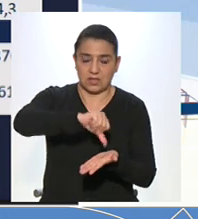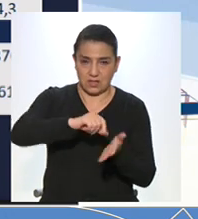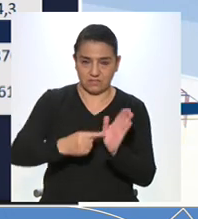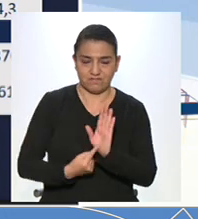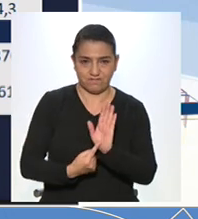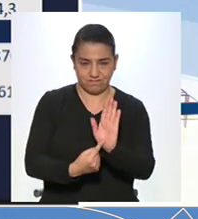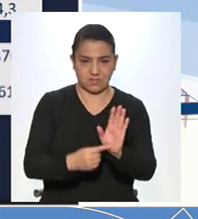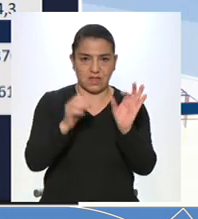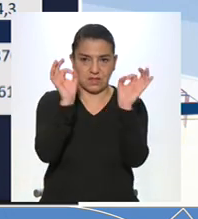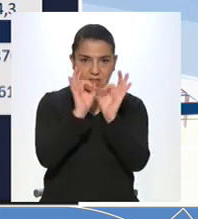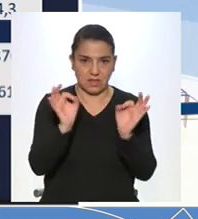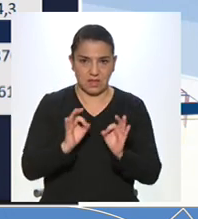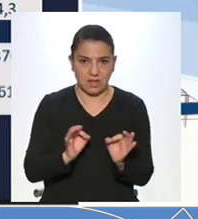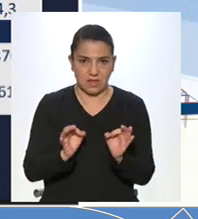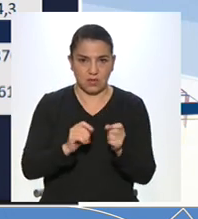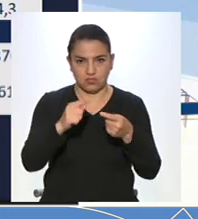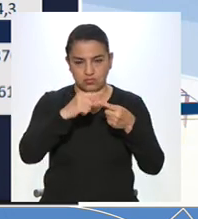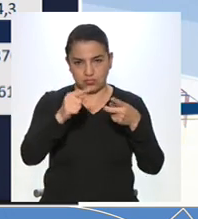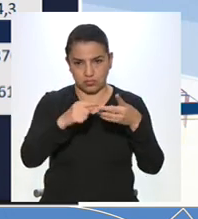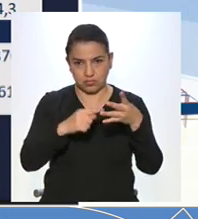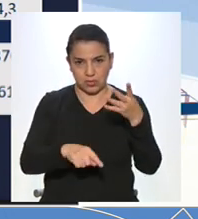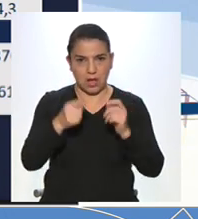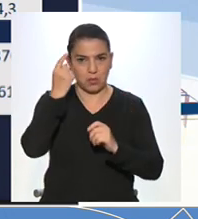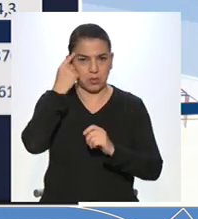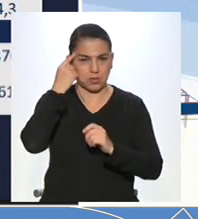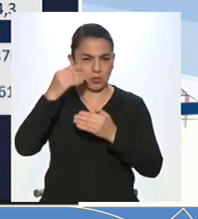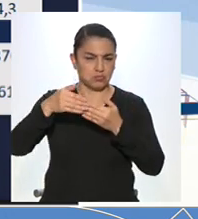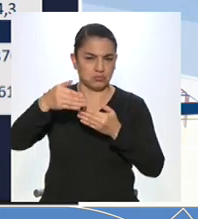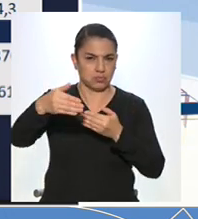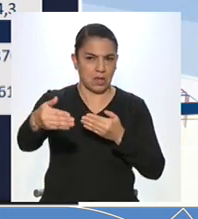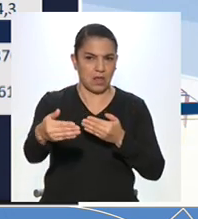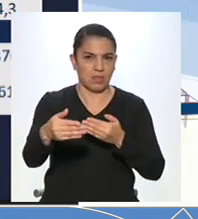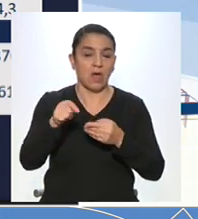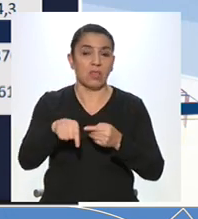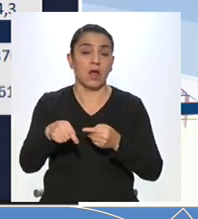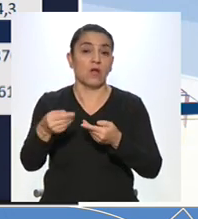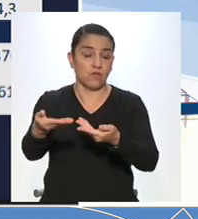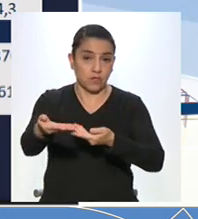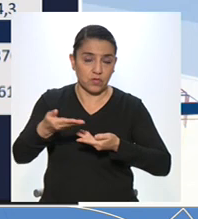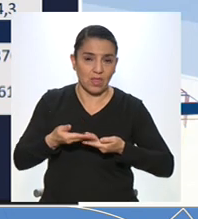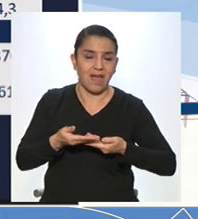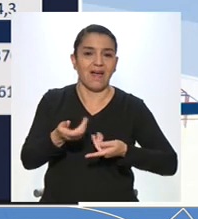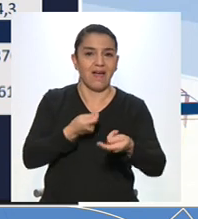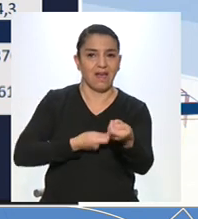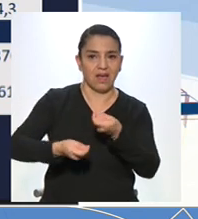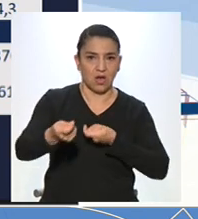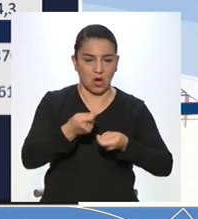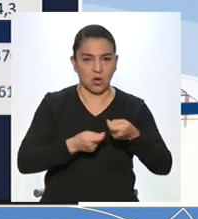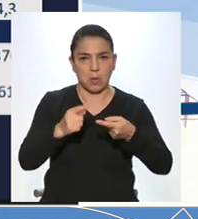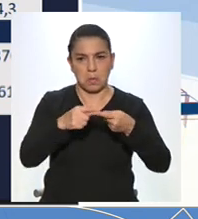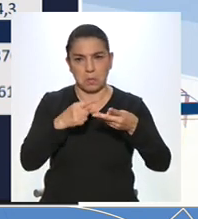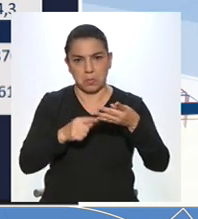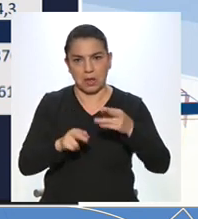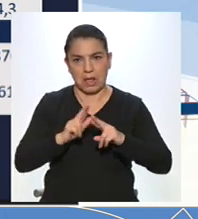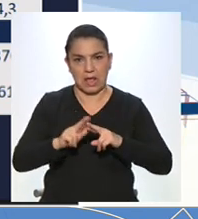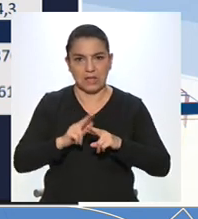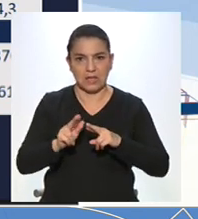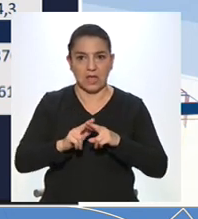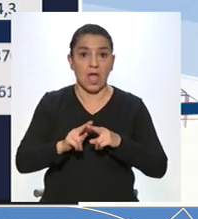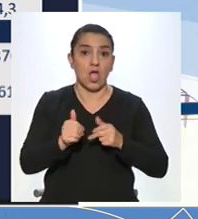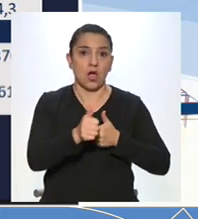se basa en un conjunto de supuestos respecto del entorno económico, el comportamiento de los agentes y la orientación de